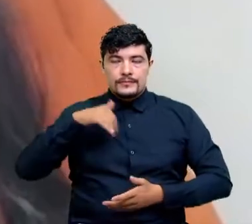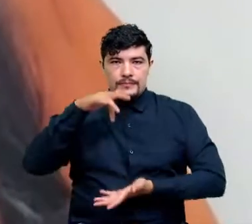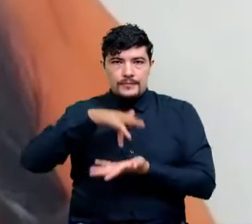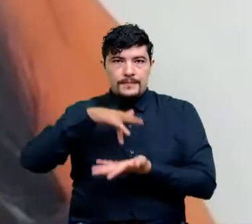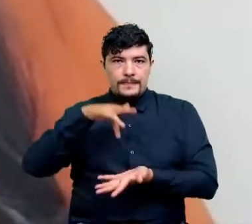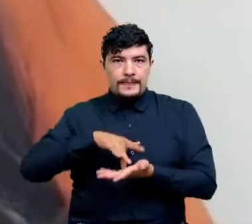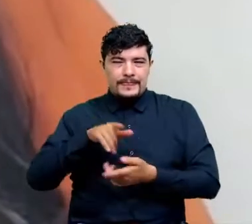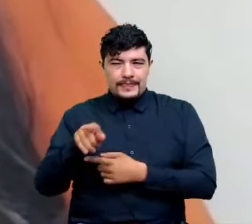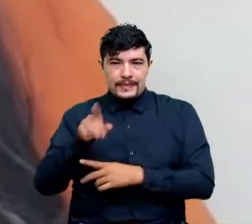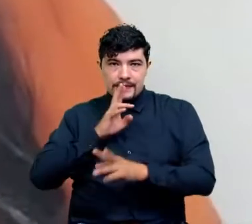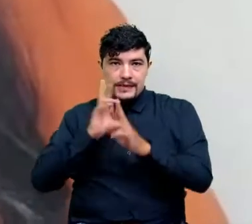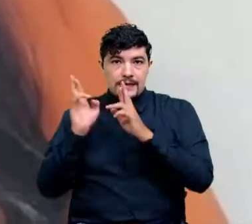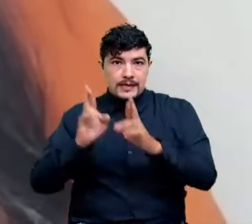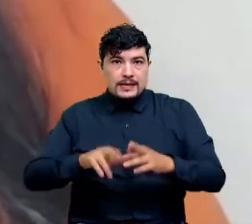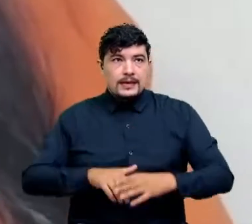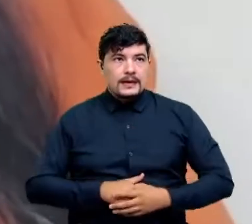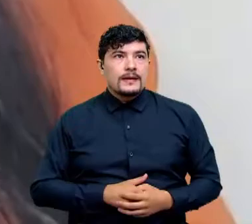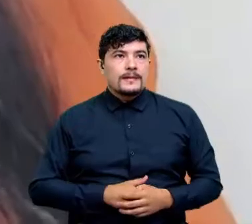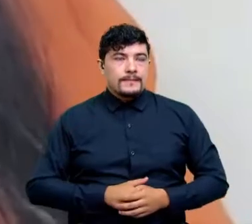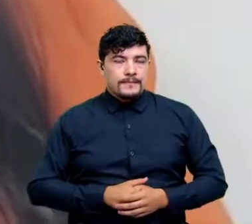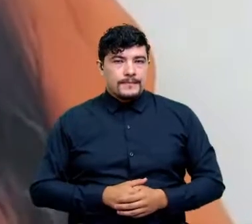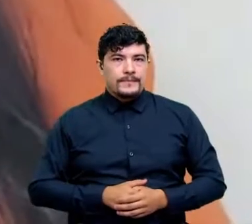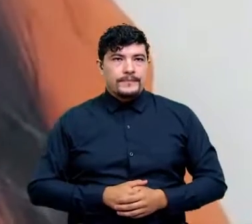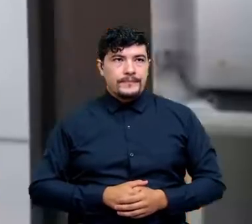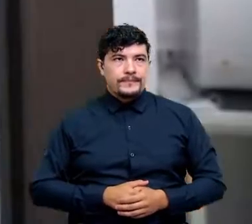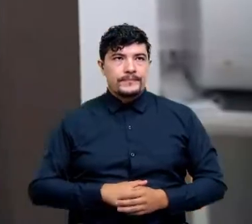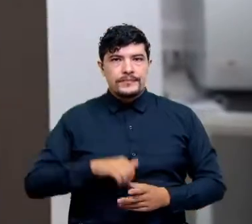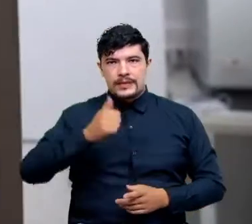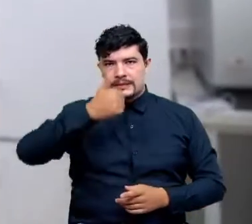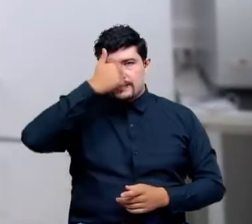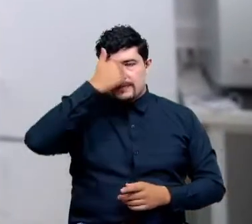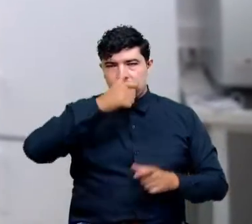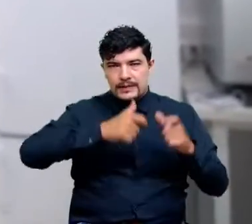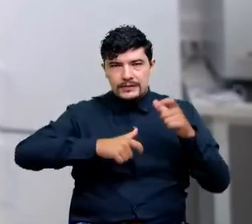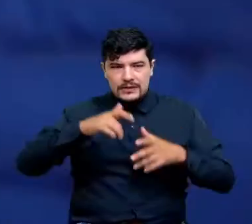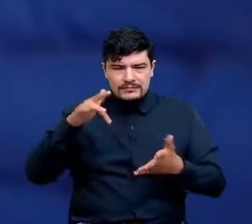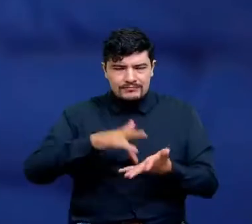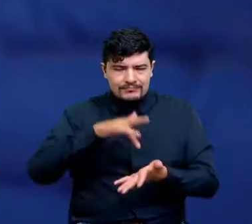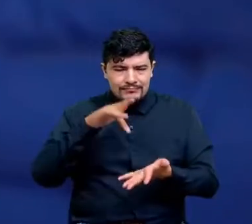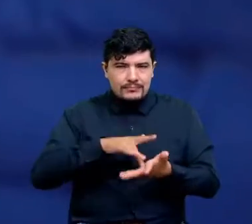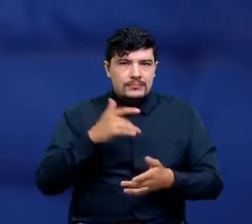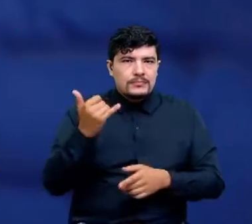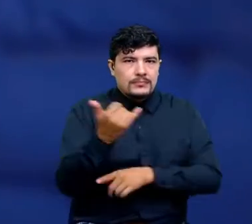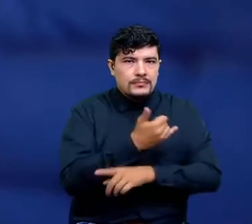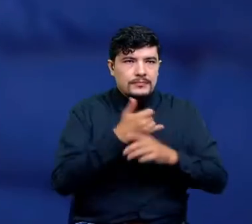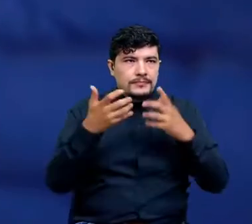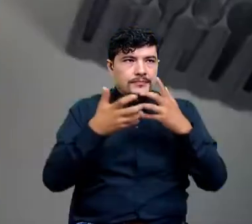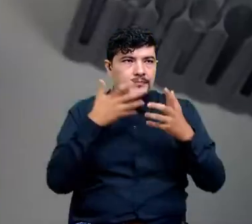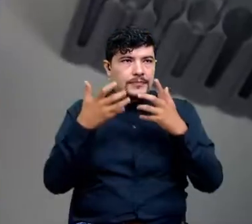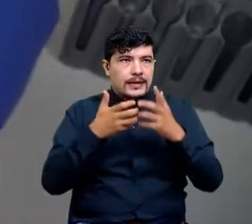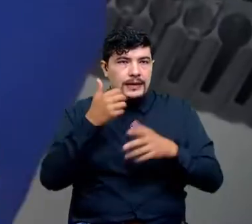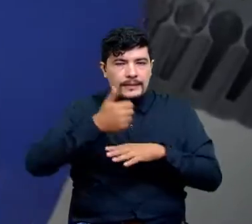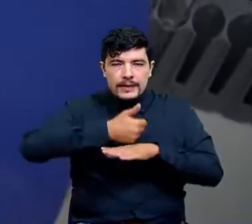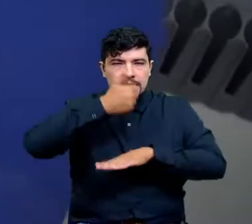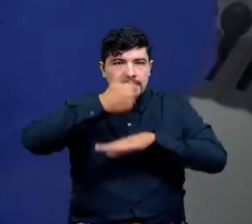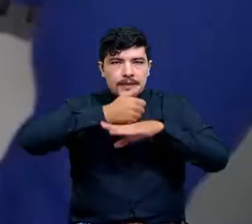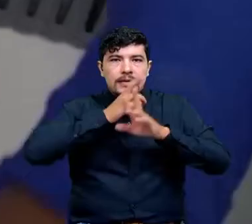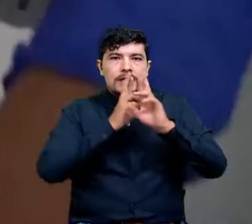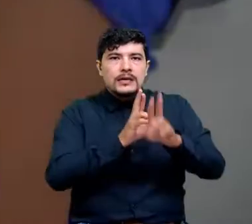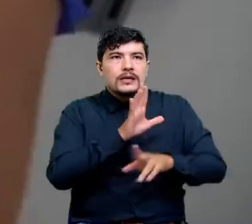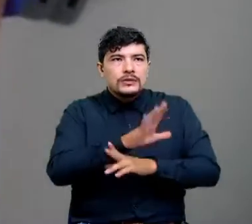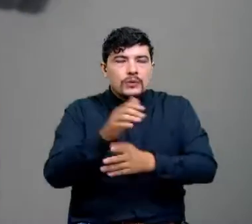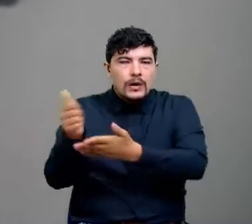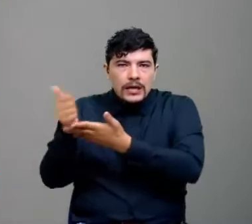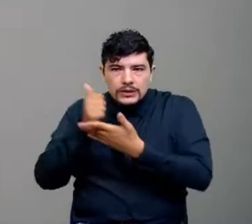participación en estos resultados de los principales actores del sistema. Estos principales resultados nos van a ayudar